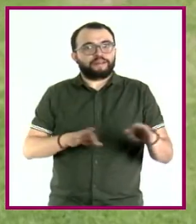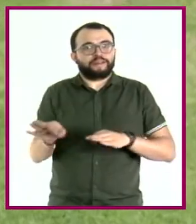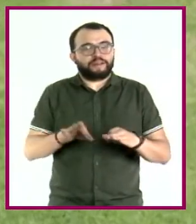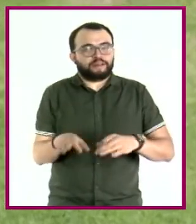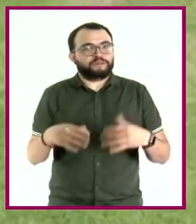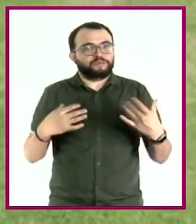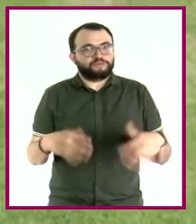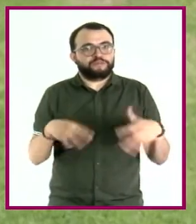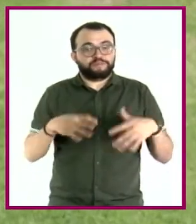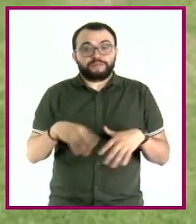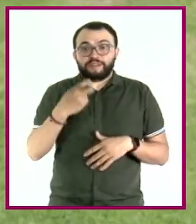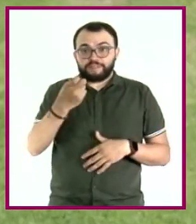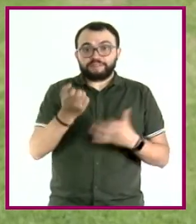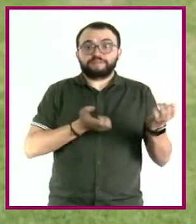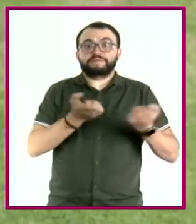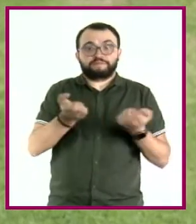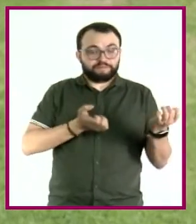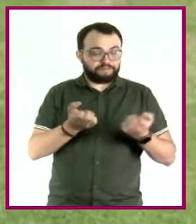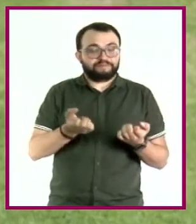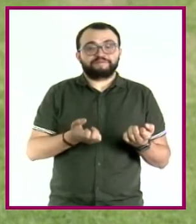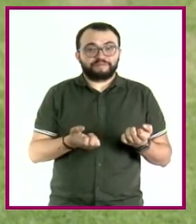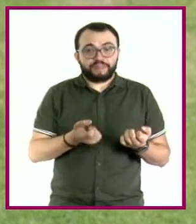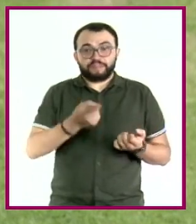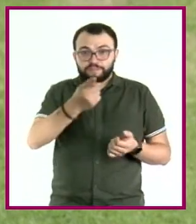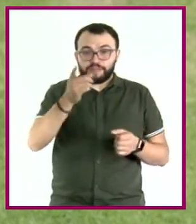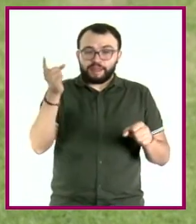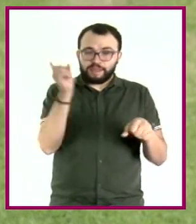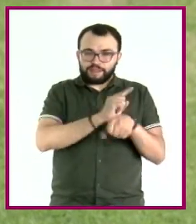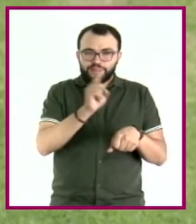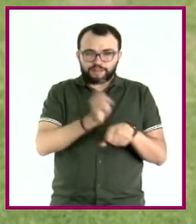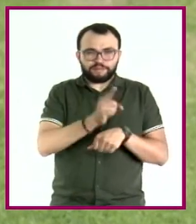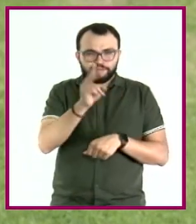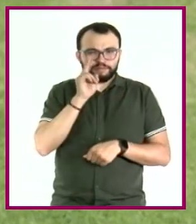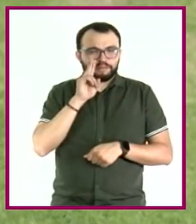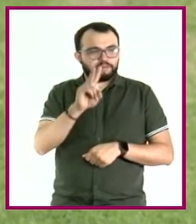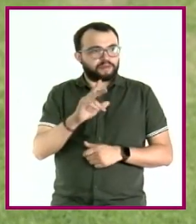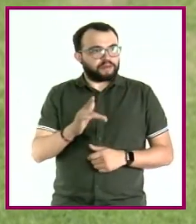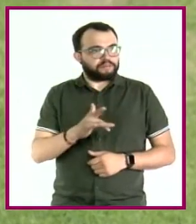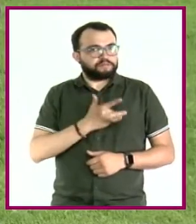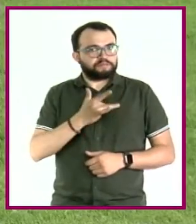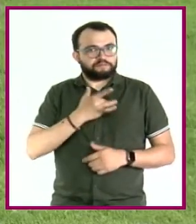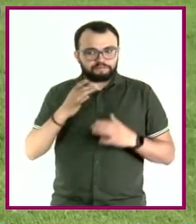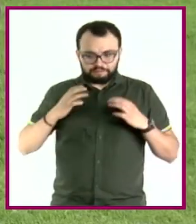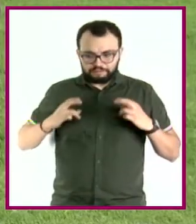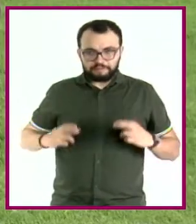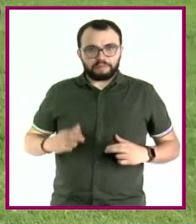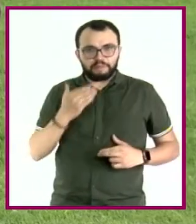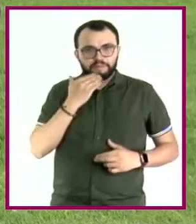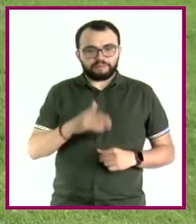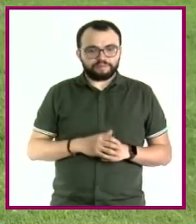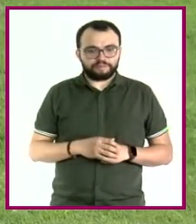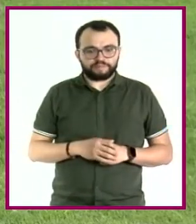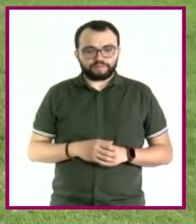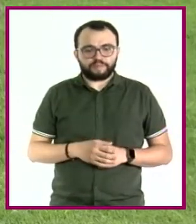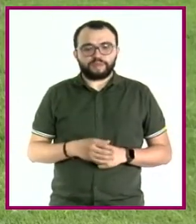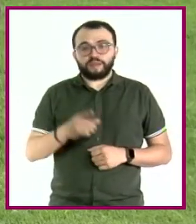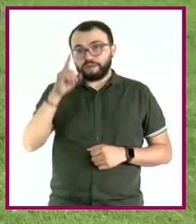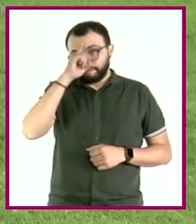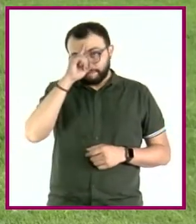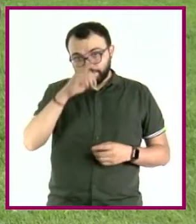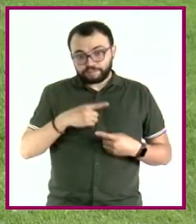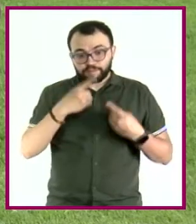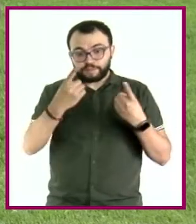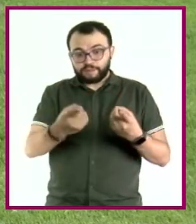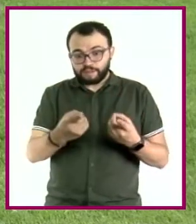ejercicio siempre es un reto, pero si lo practicas diariamente verás que bien le sienta al cuerpo. La técnica de las recomendaciones de nuestra